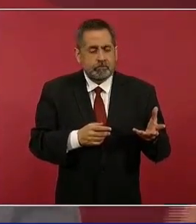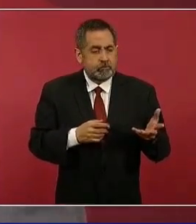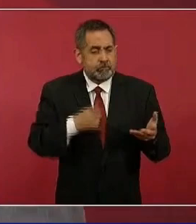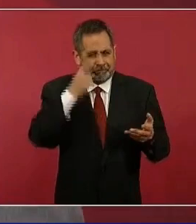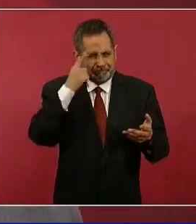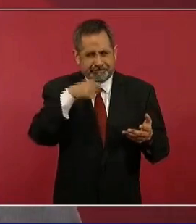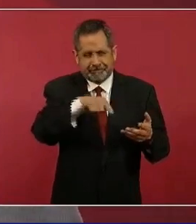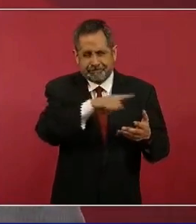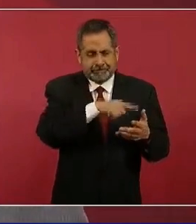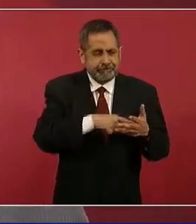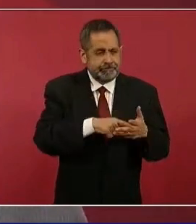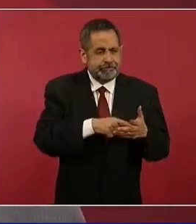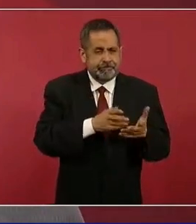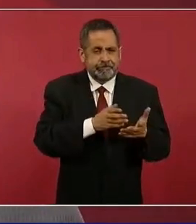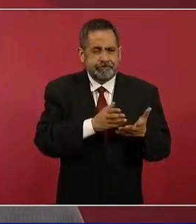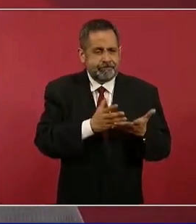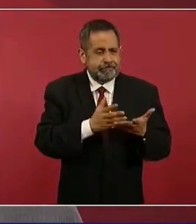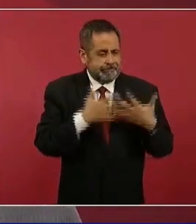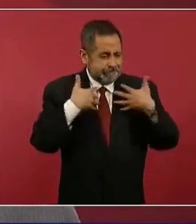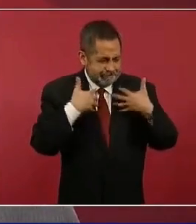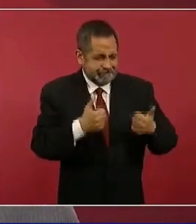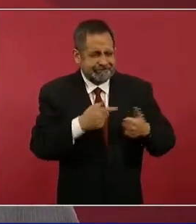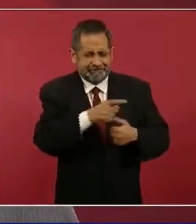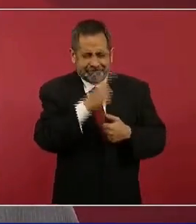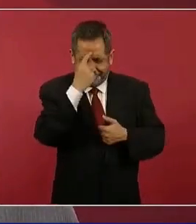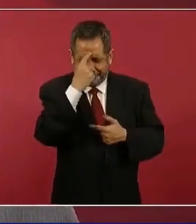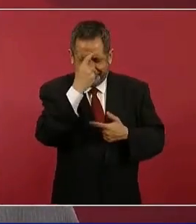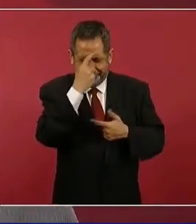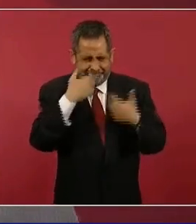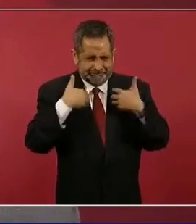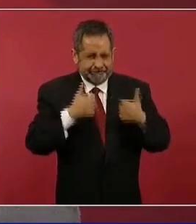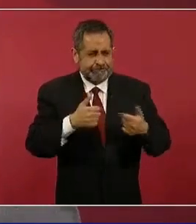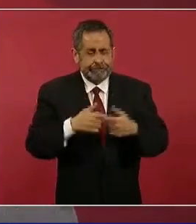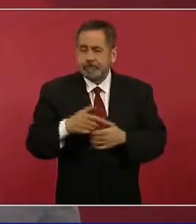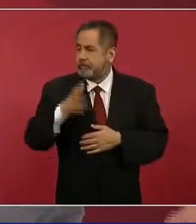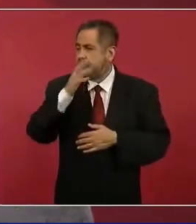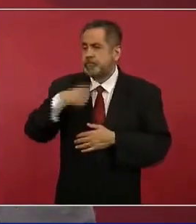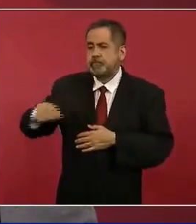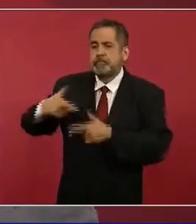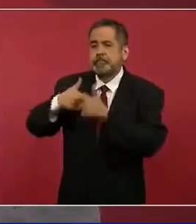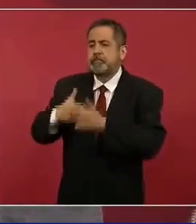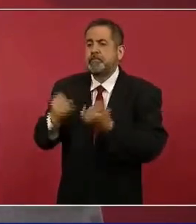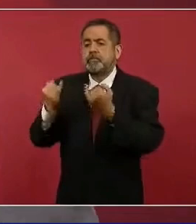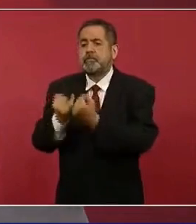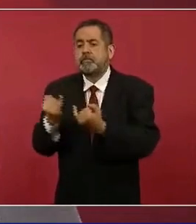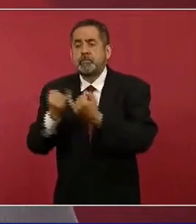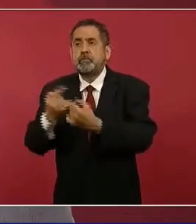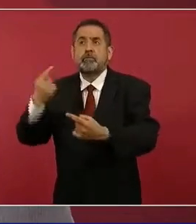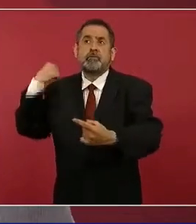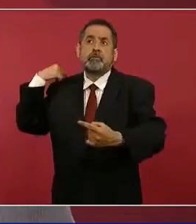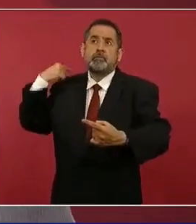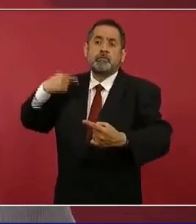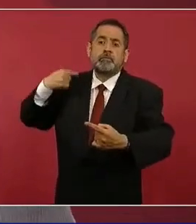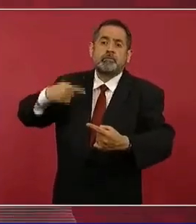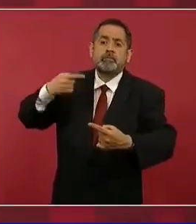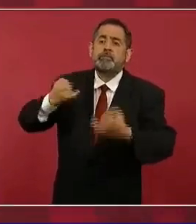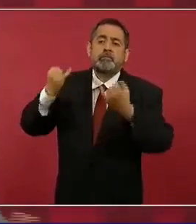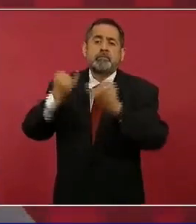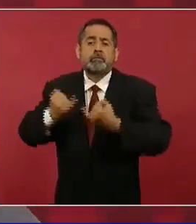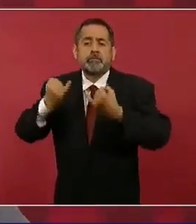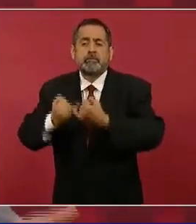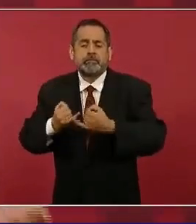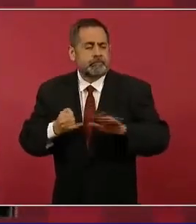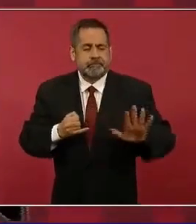entiendan, que comprendan que no podemos seguir igual y